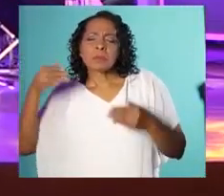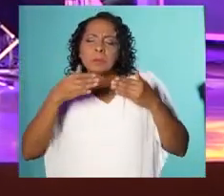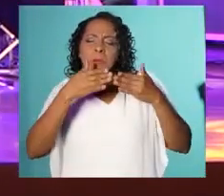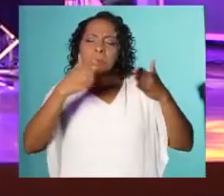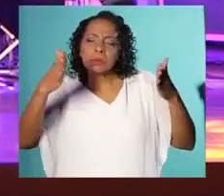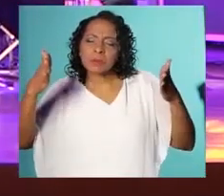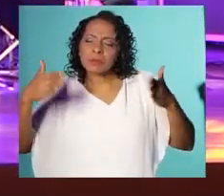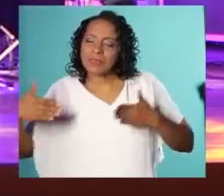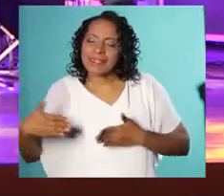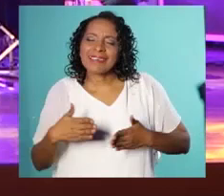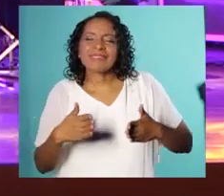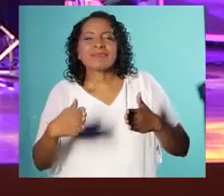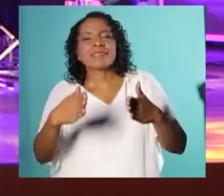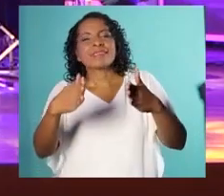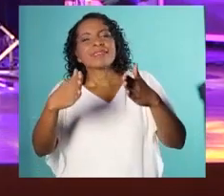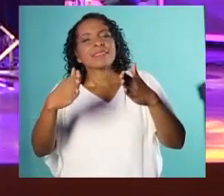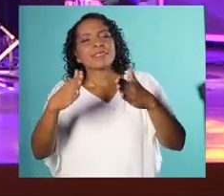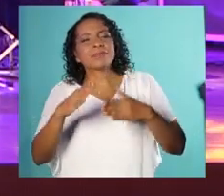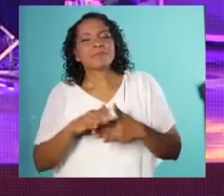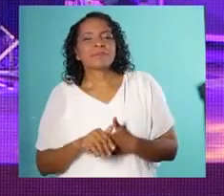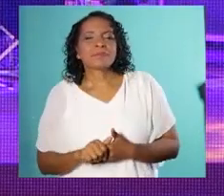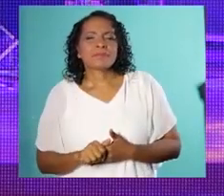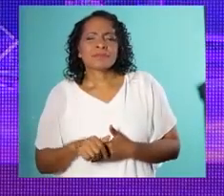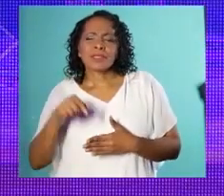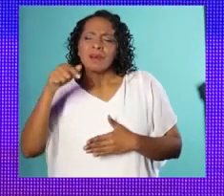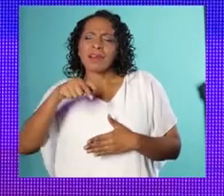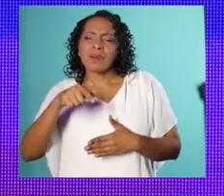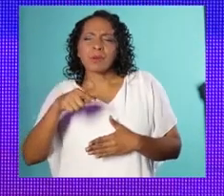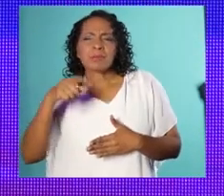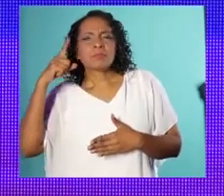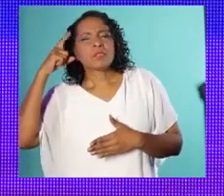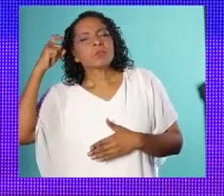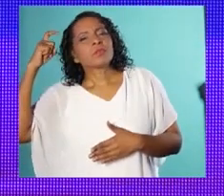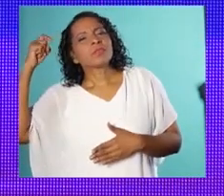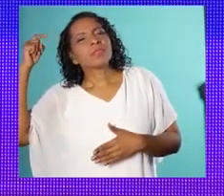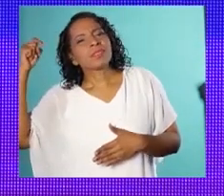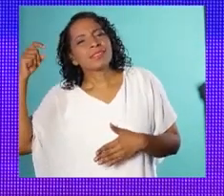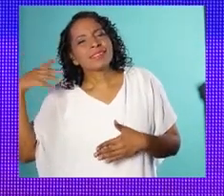Pero realmente lo que yo deseo con esta canción es poder tocar tu corazón y